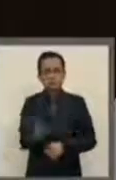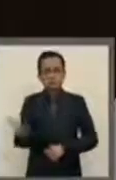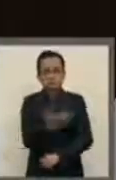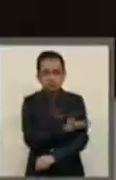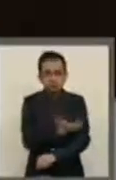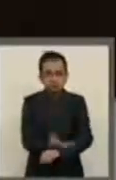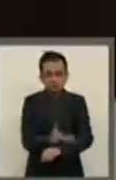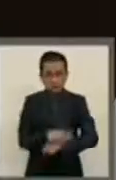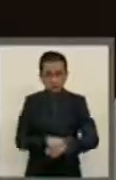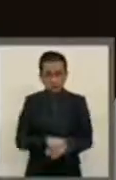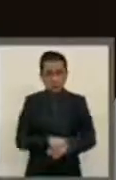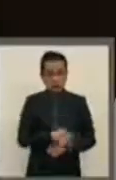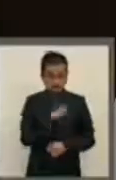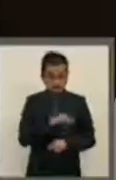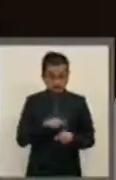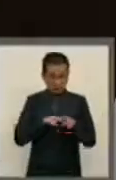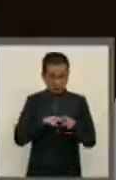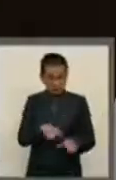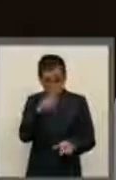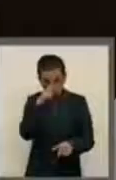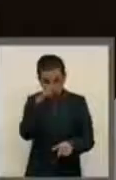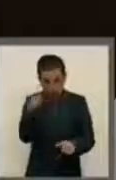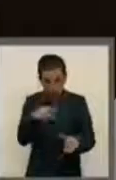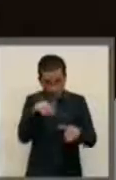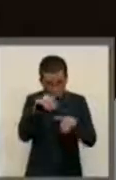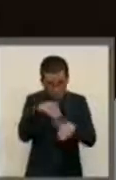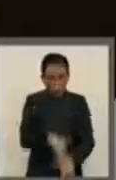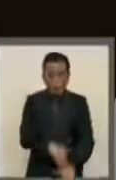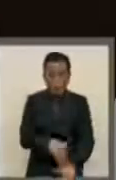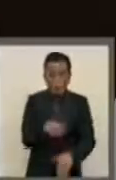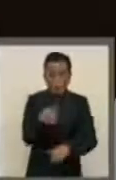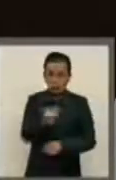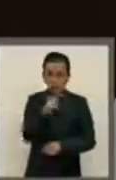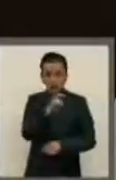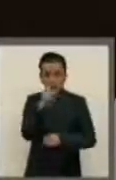hay invierno que dure 100 años. La